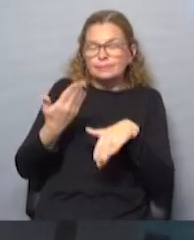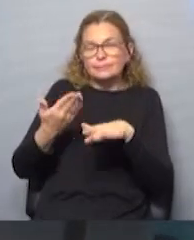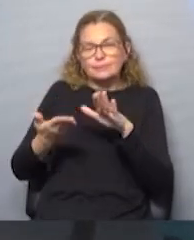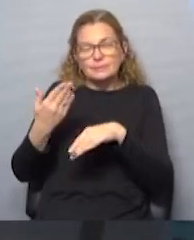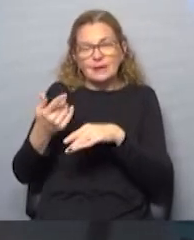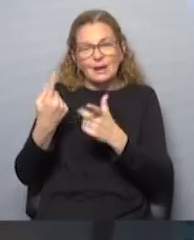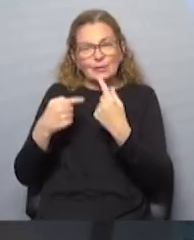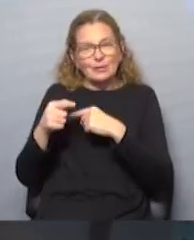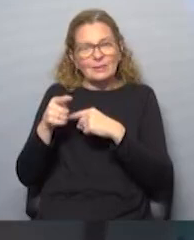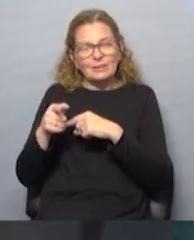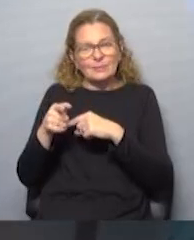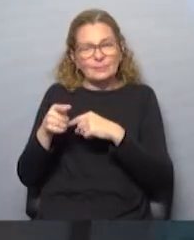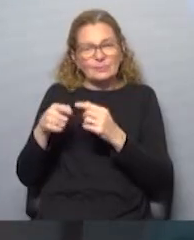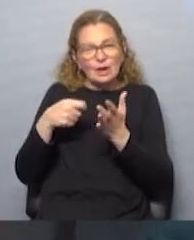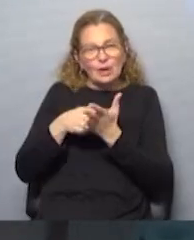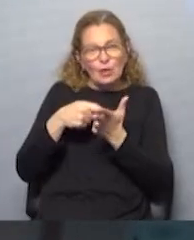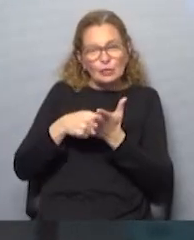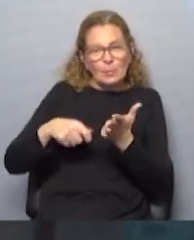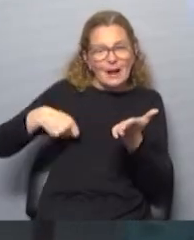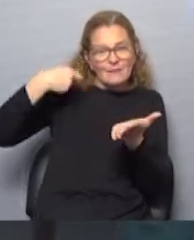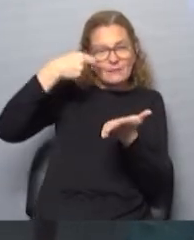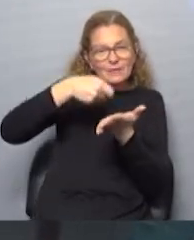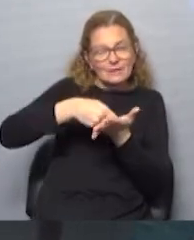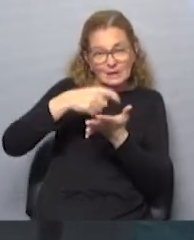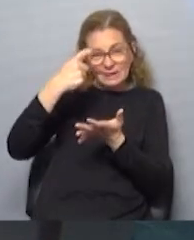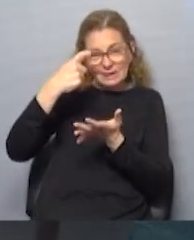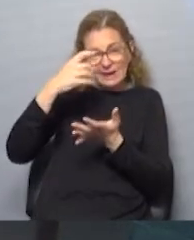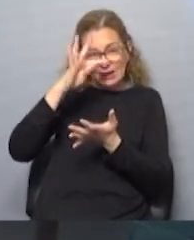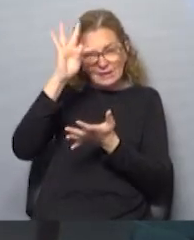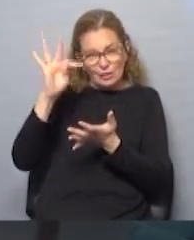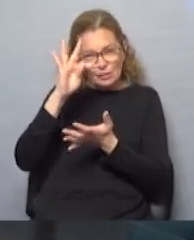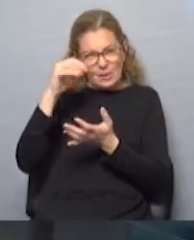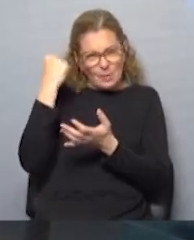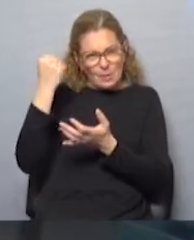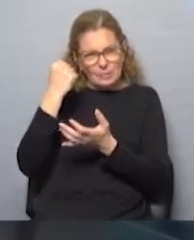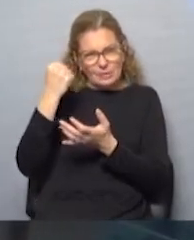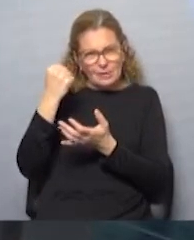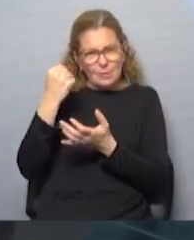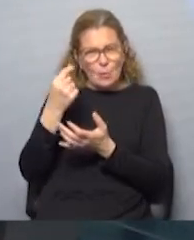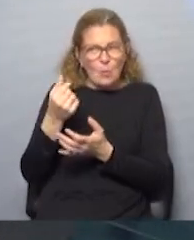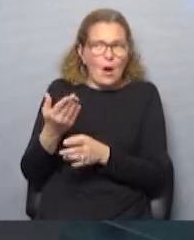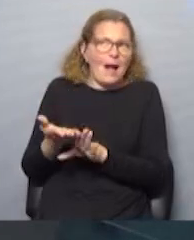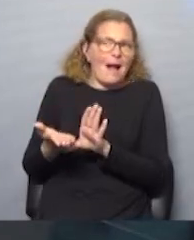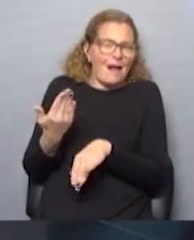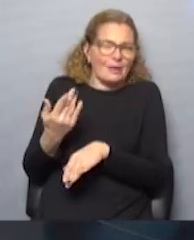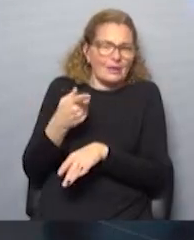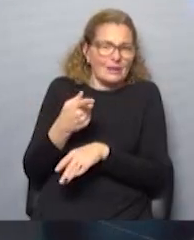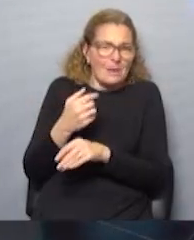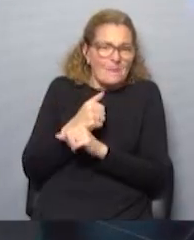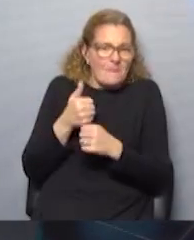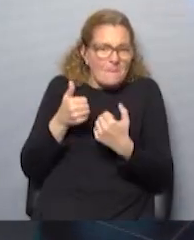llegar un punto en el cual el costo para invertir en tecnología de punta empieza a ser extremadamente caro y ayudas no tienes que empezar a jugar